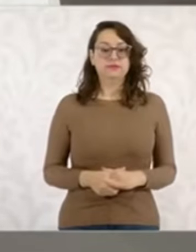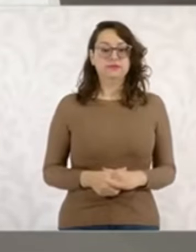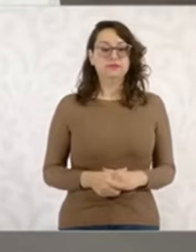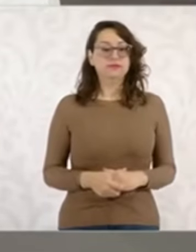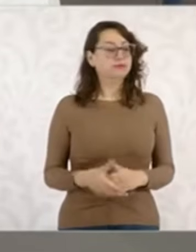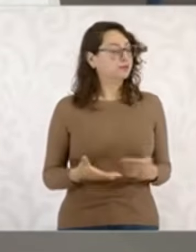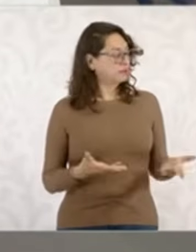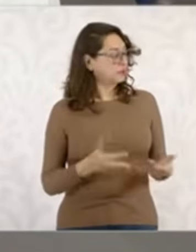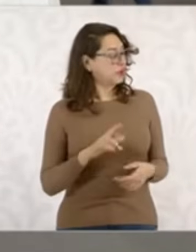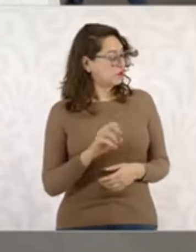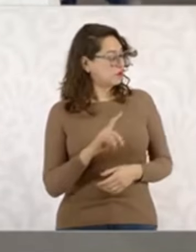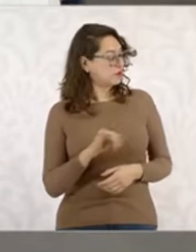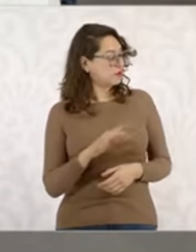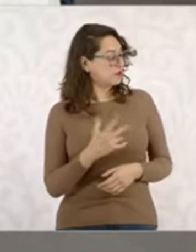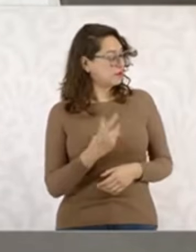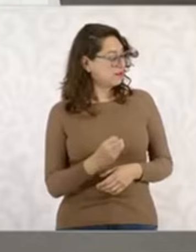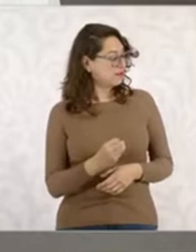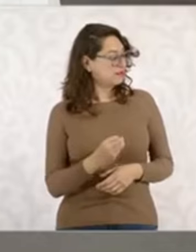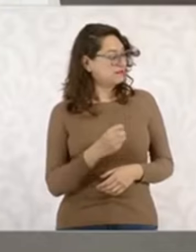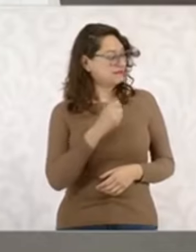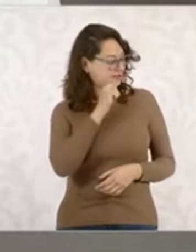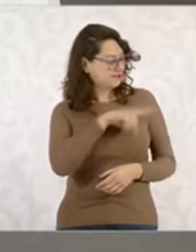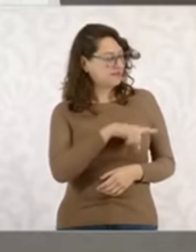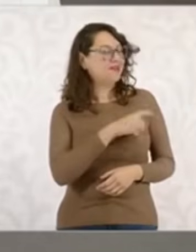Allá también.